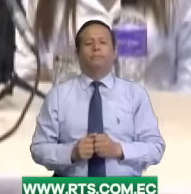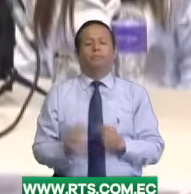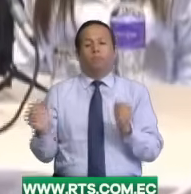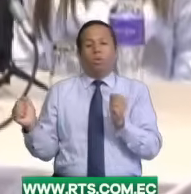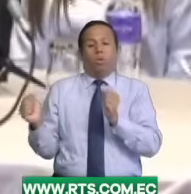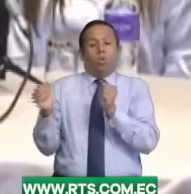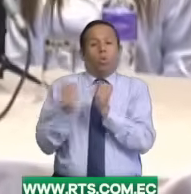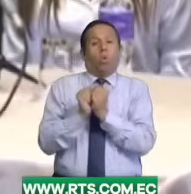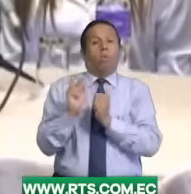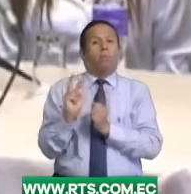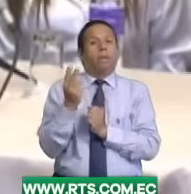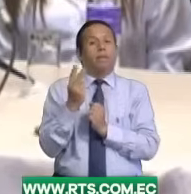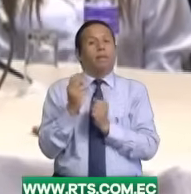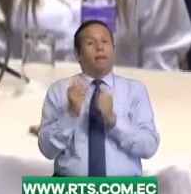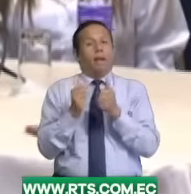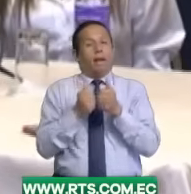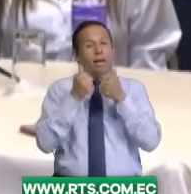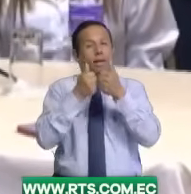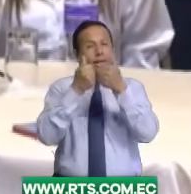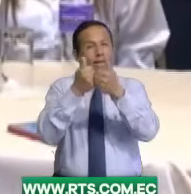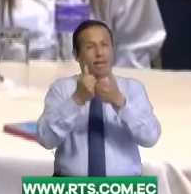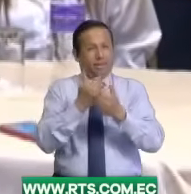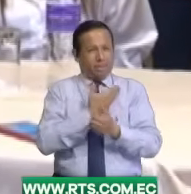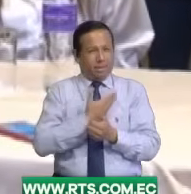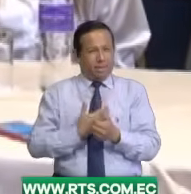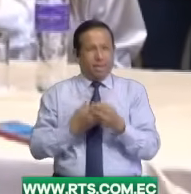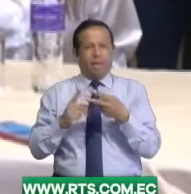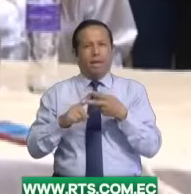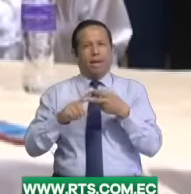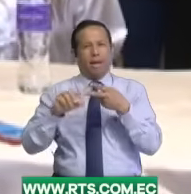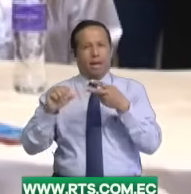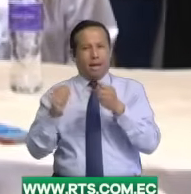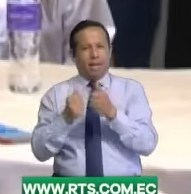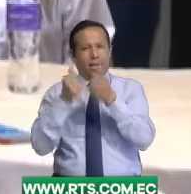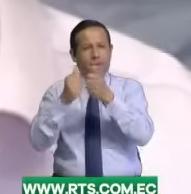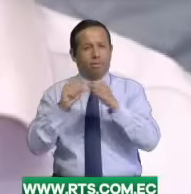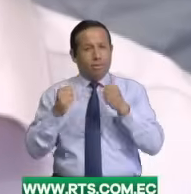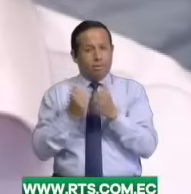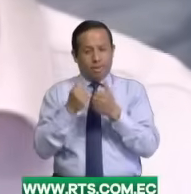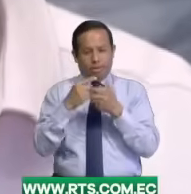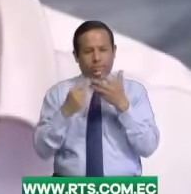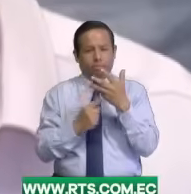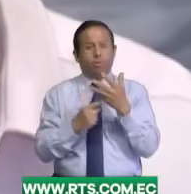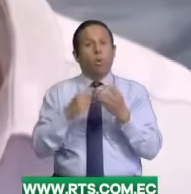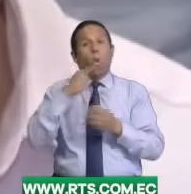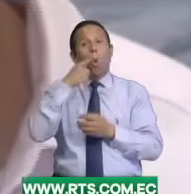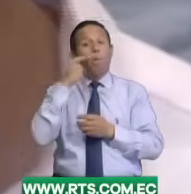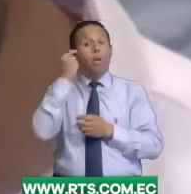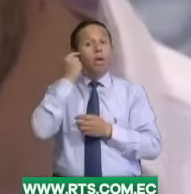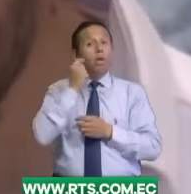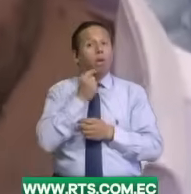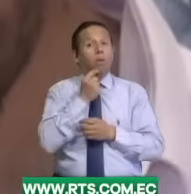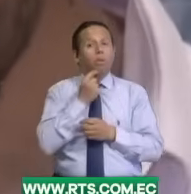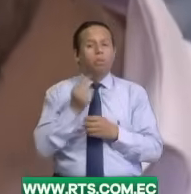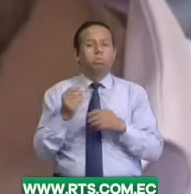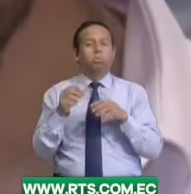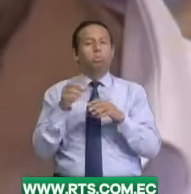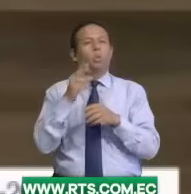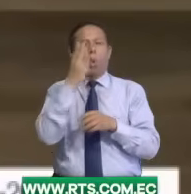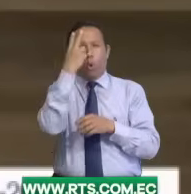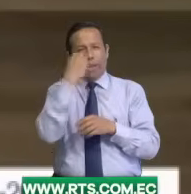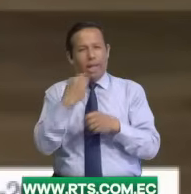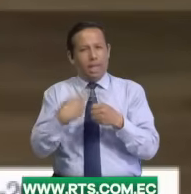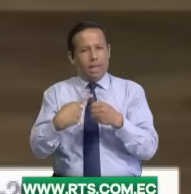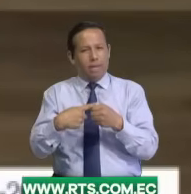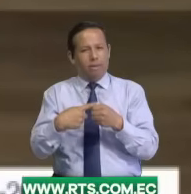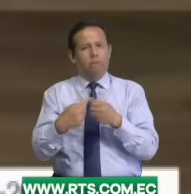Acompañado de la vicepresidenciable Michelle Calvache y de los candidatos a la Asamblea, se hizo presente Jan Topic en un hotel de Quito. A pocas horas